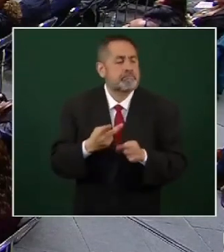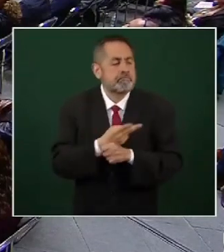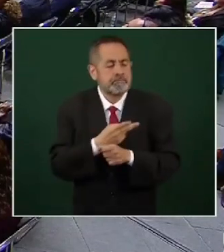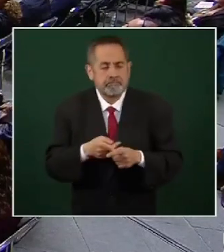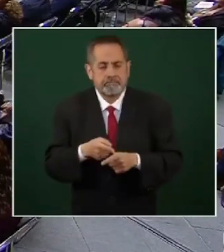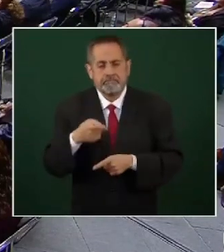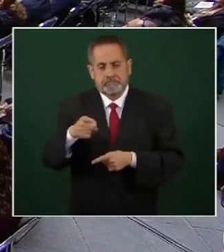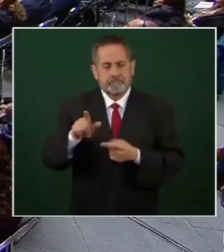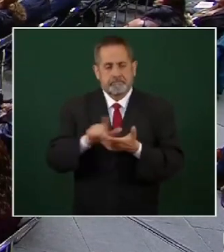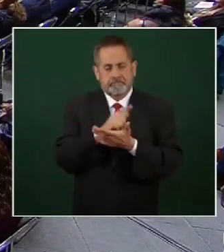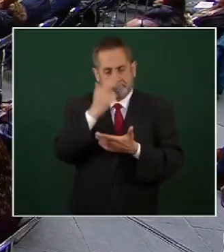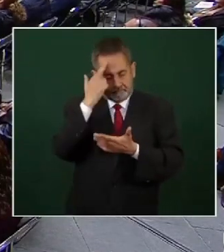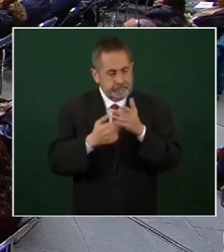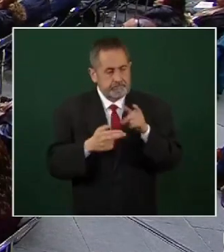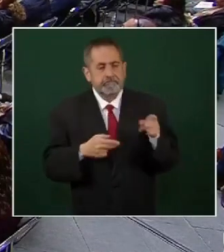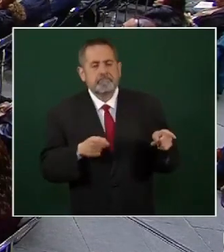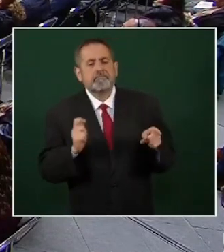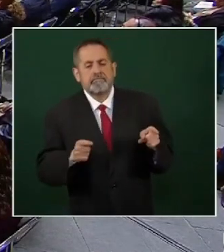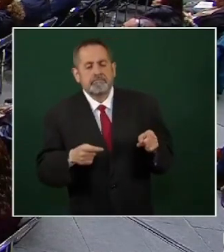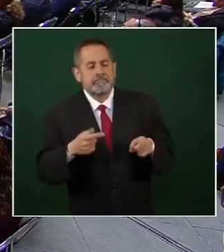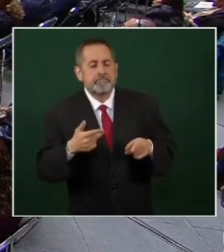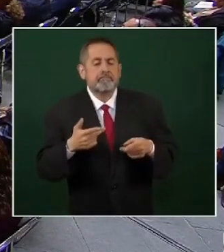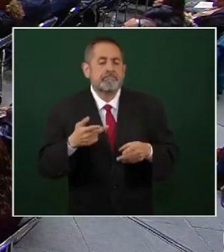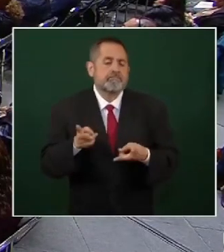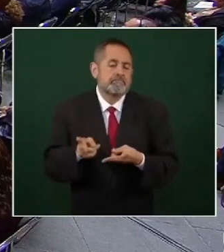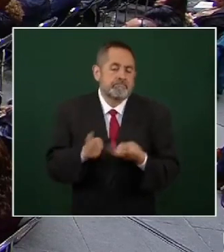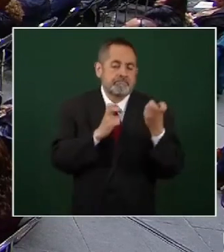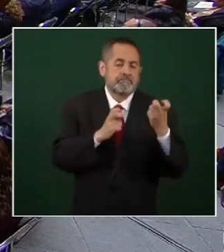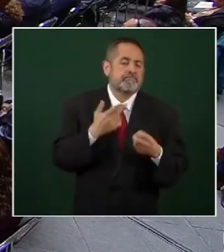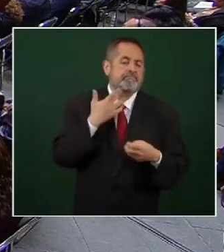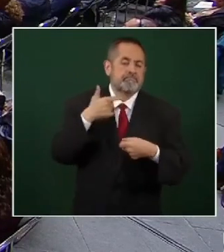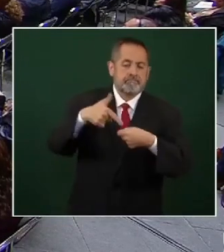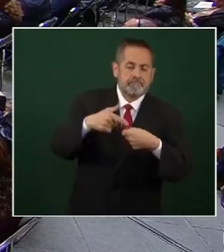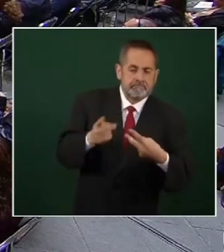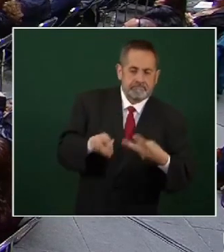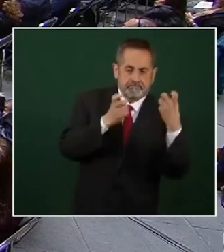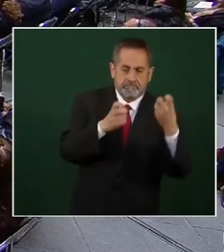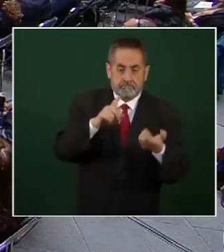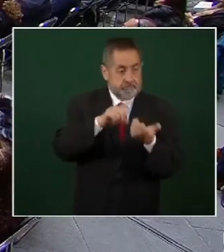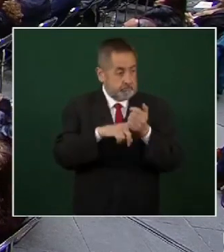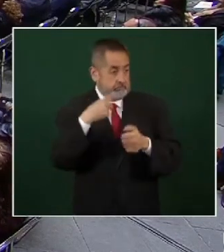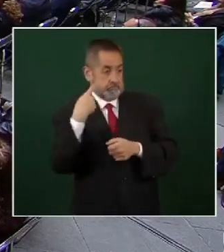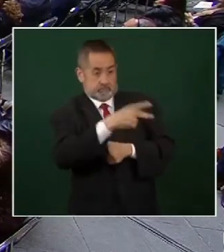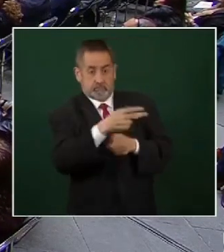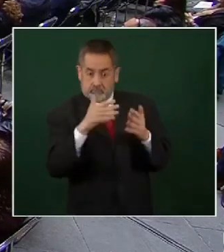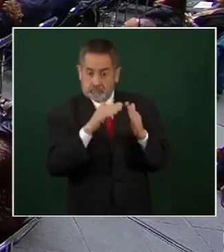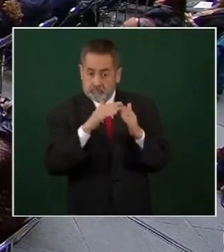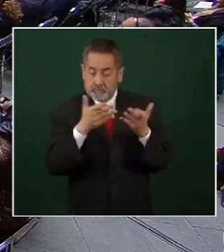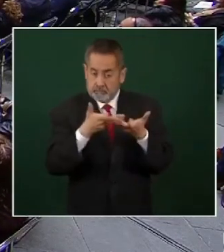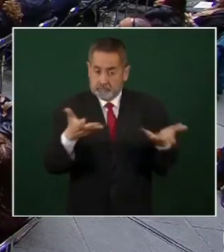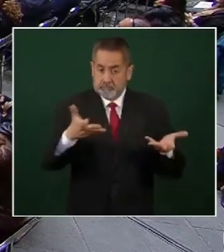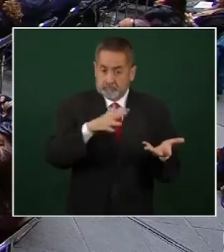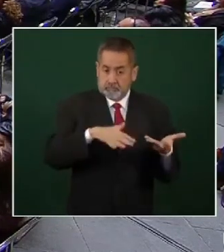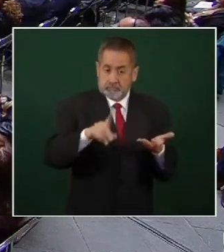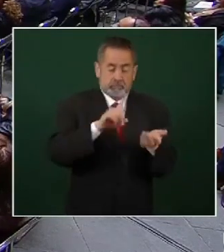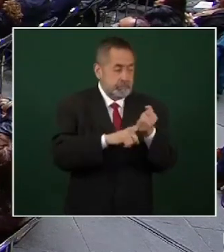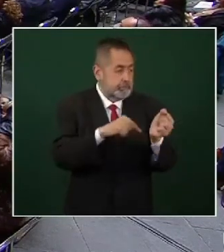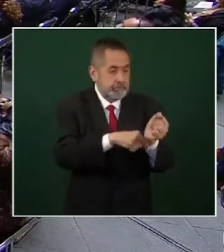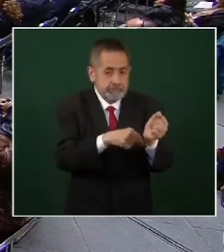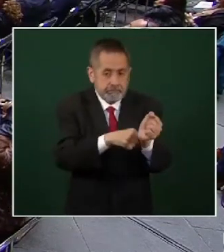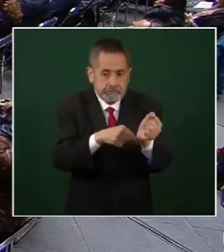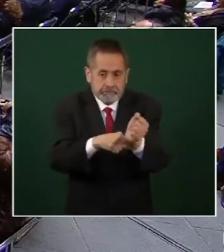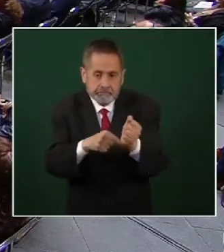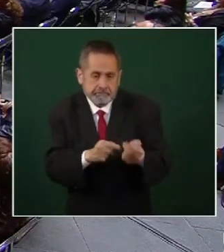por el delito de robo de hidrocarburos, de tener en su terreno estas